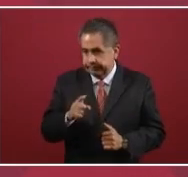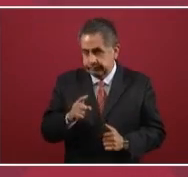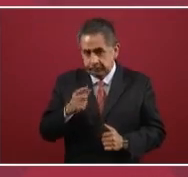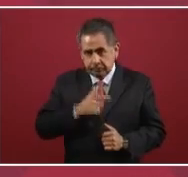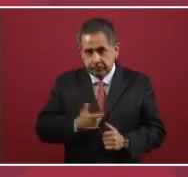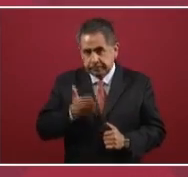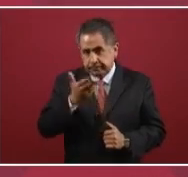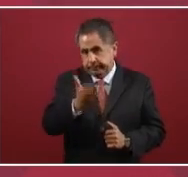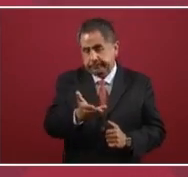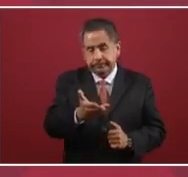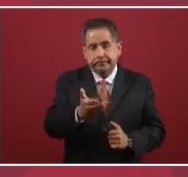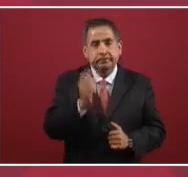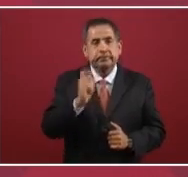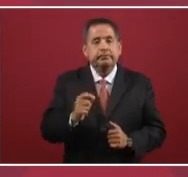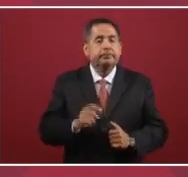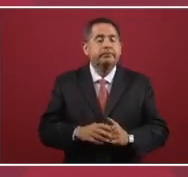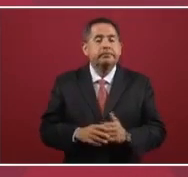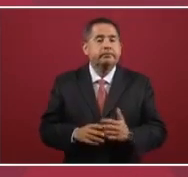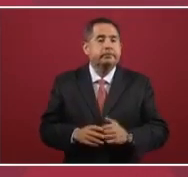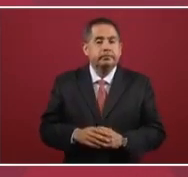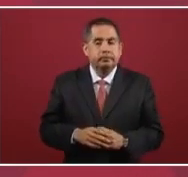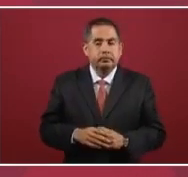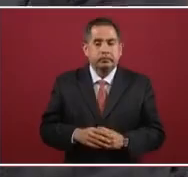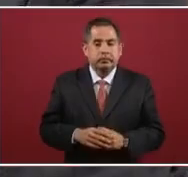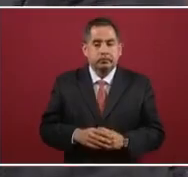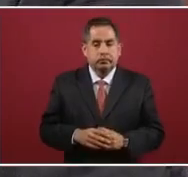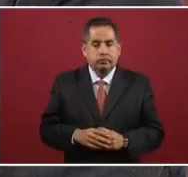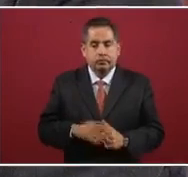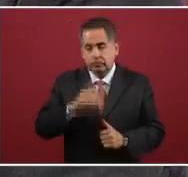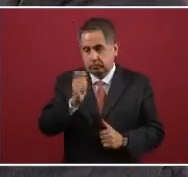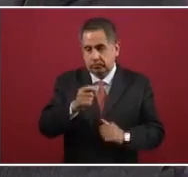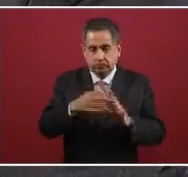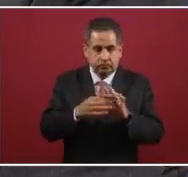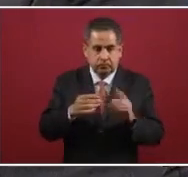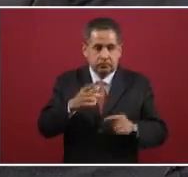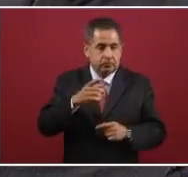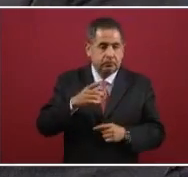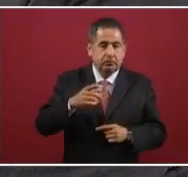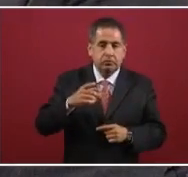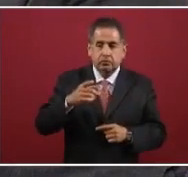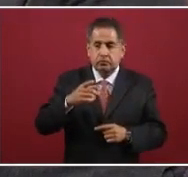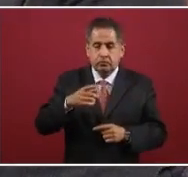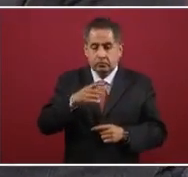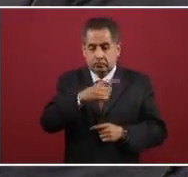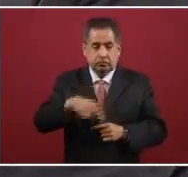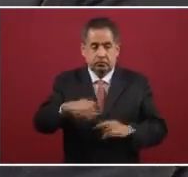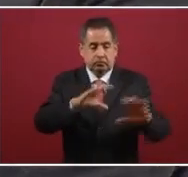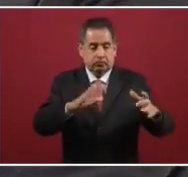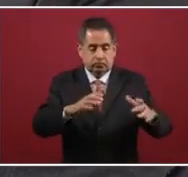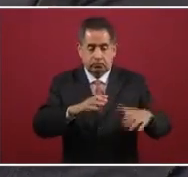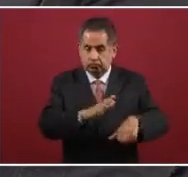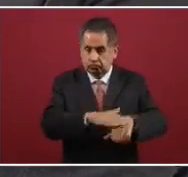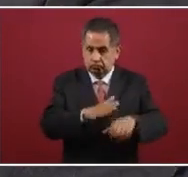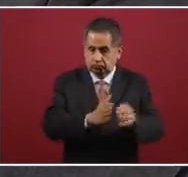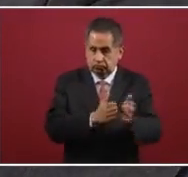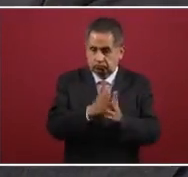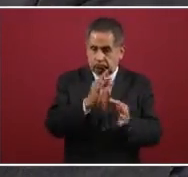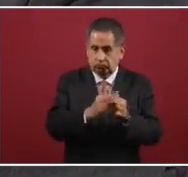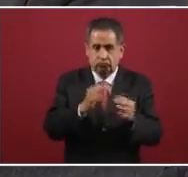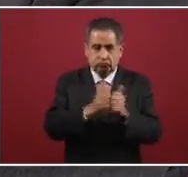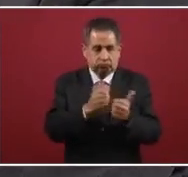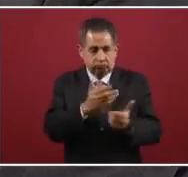pedir que se mantengan en ese principio, pero eso de